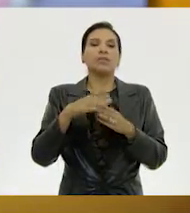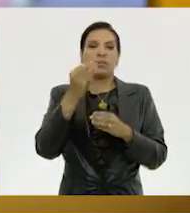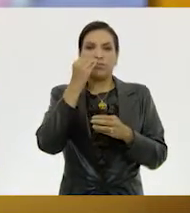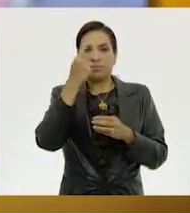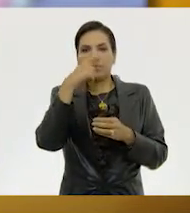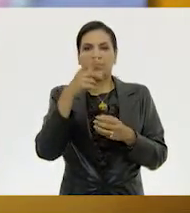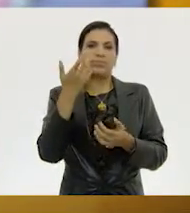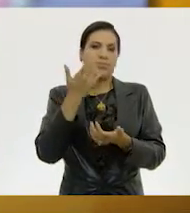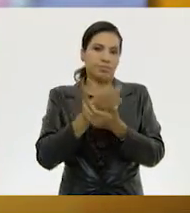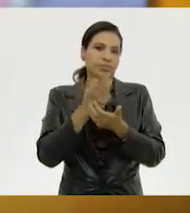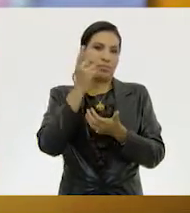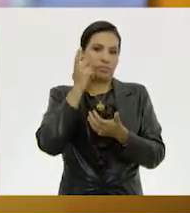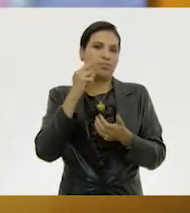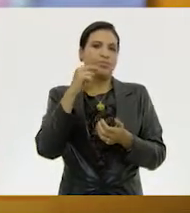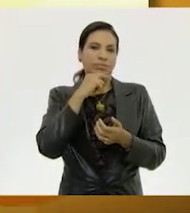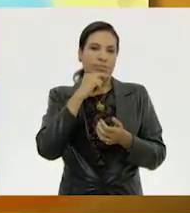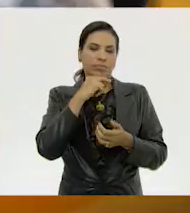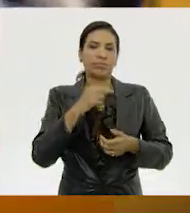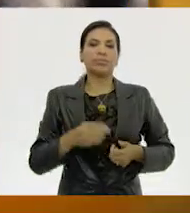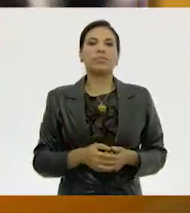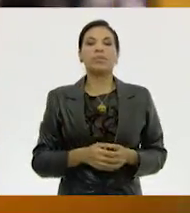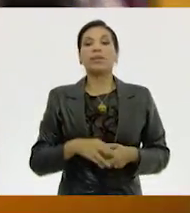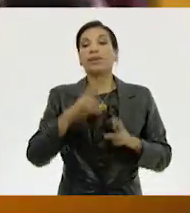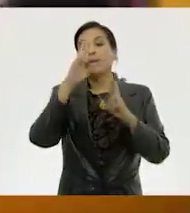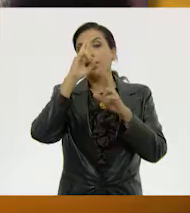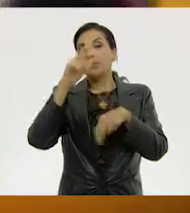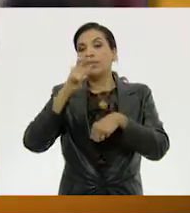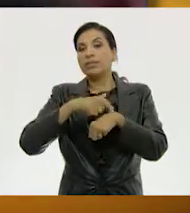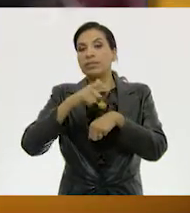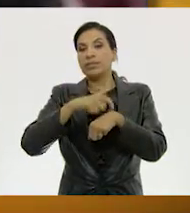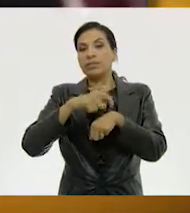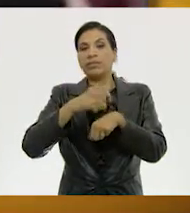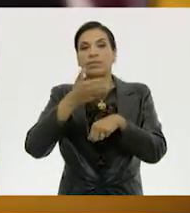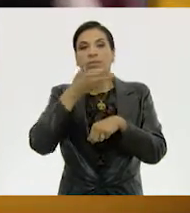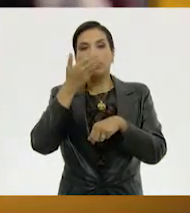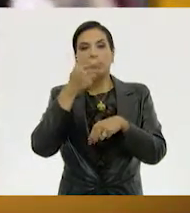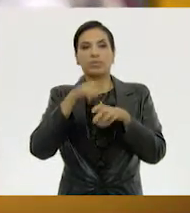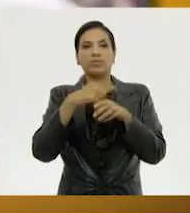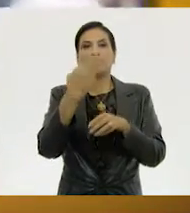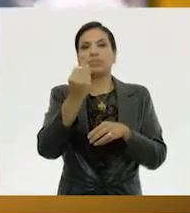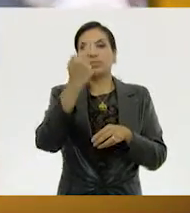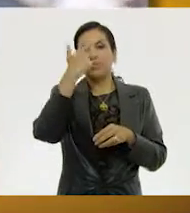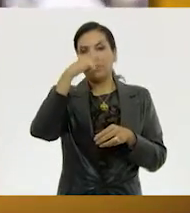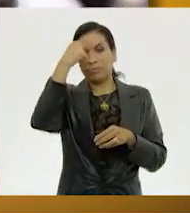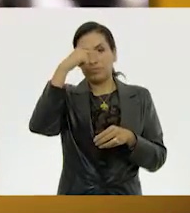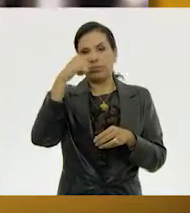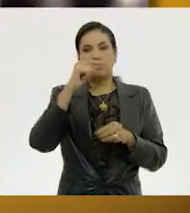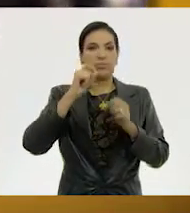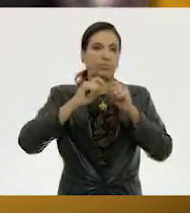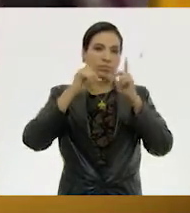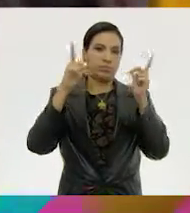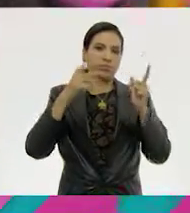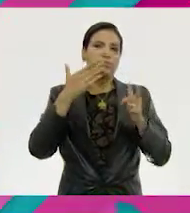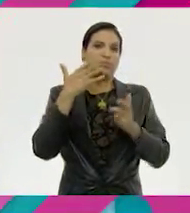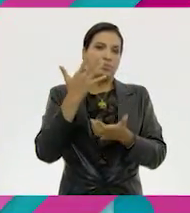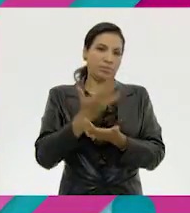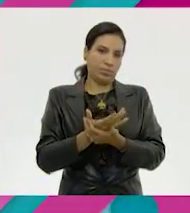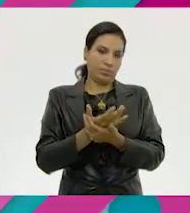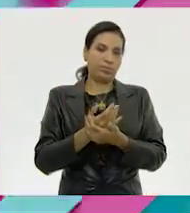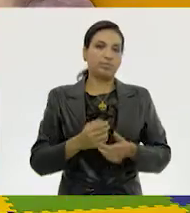descanse lo más pronto posible. Respetar horario de rutina, 9 de la noche, para que despierten